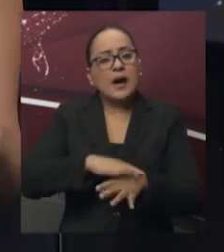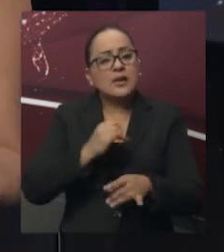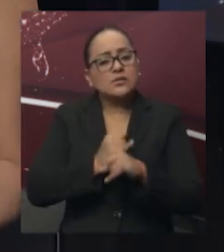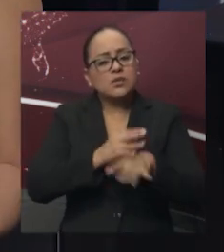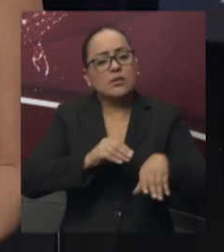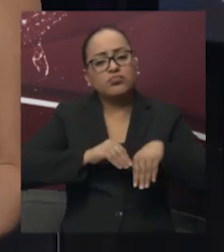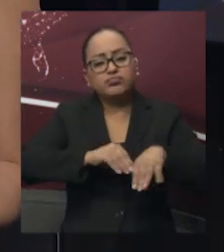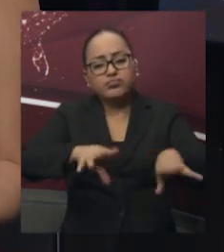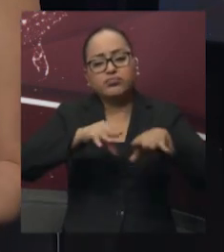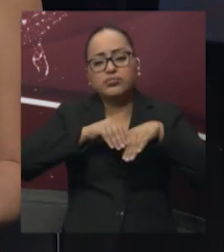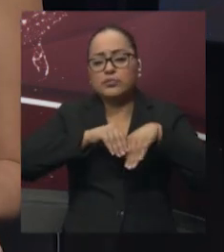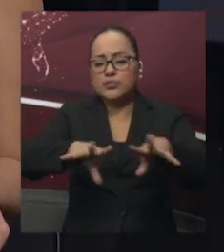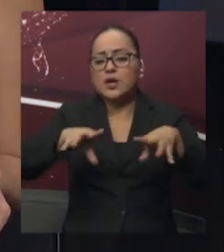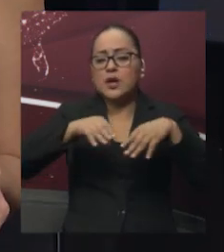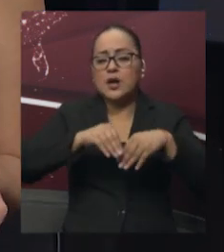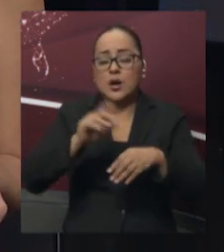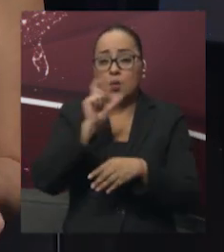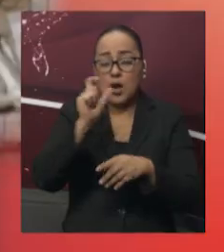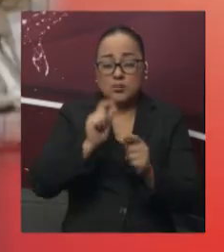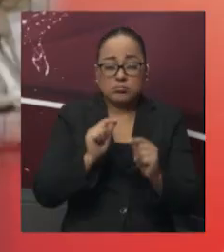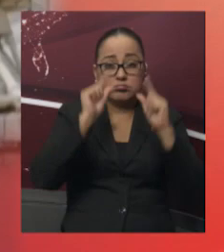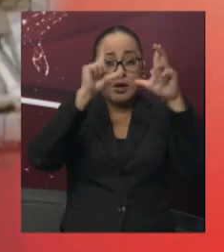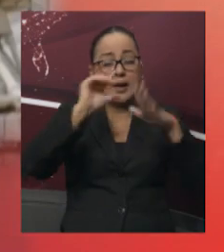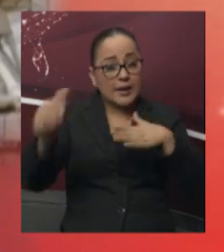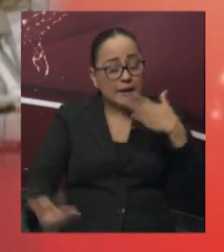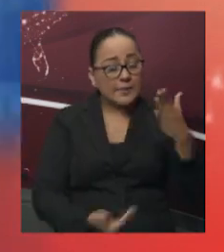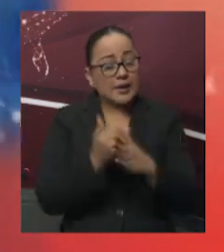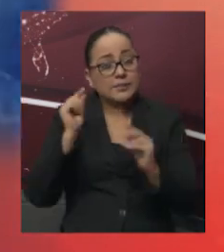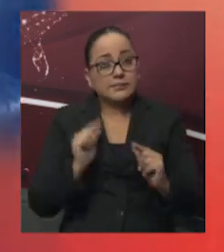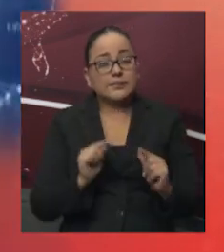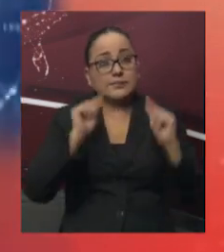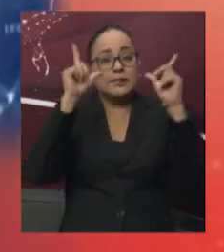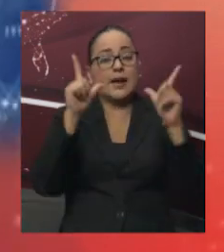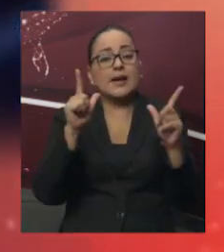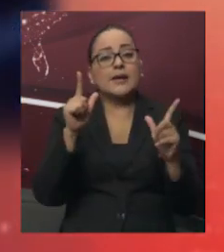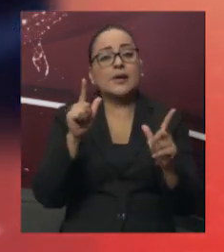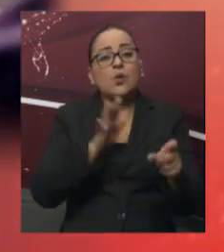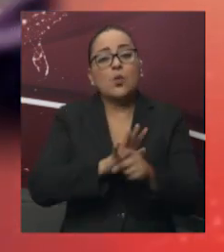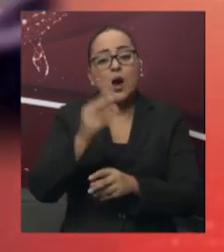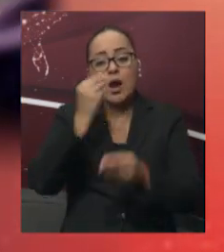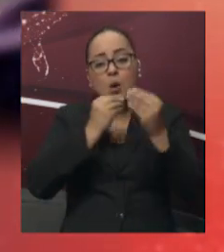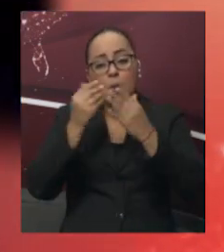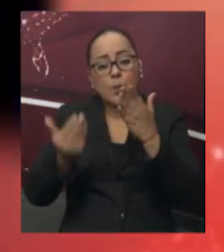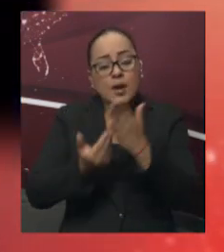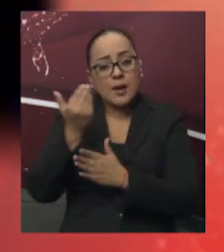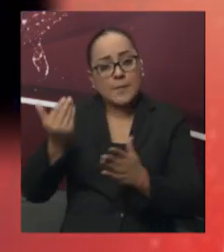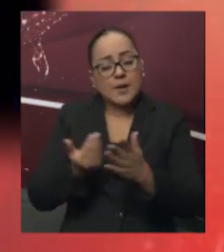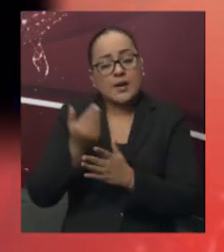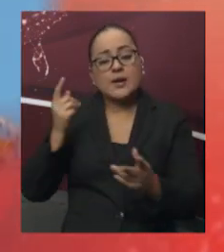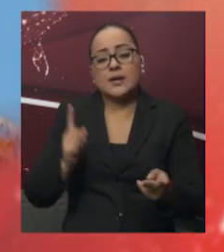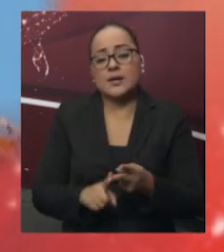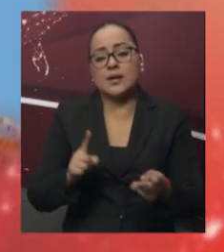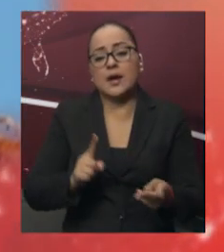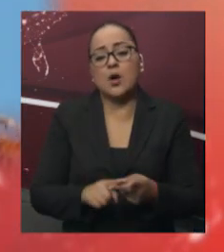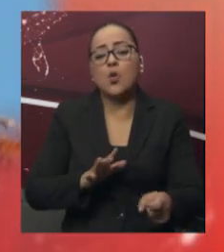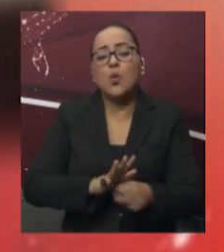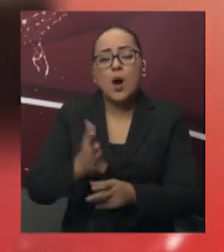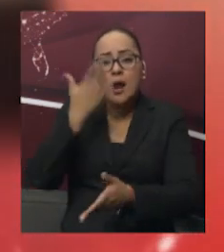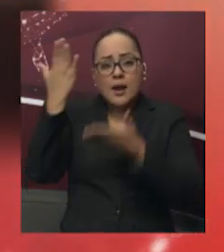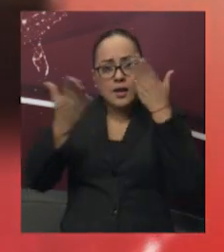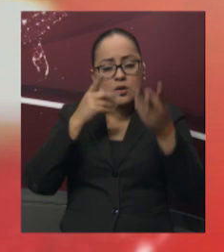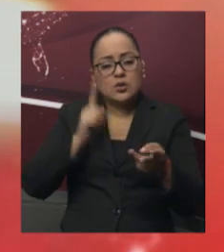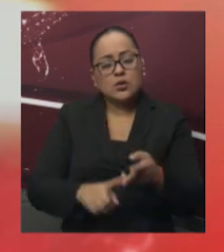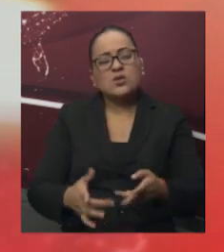comparte desde que se despierta la persona, qué es lo que va a desayunar, a dónde va a estudiar, cómo